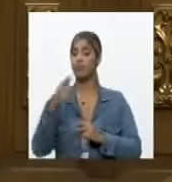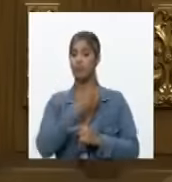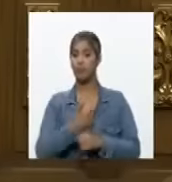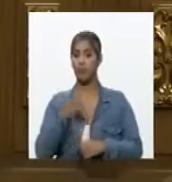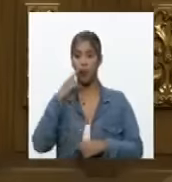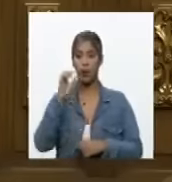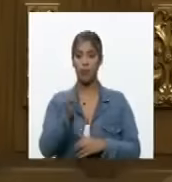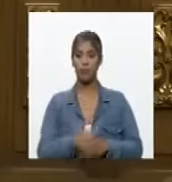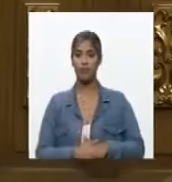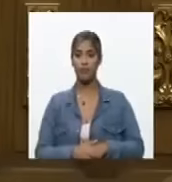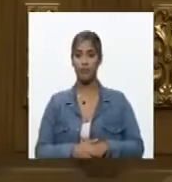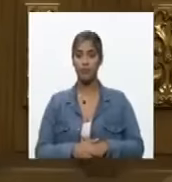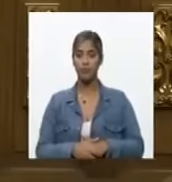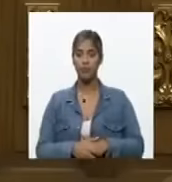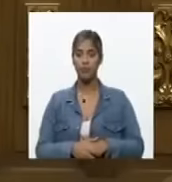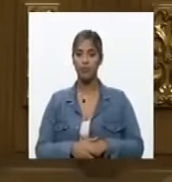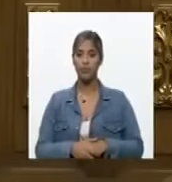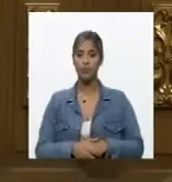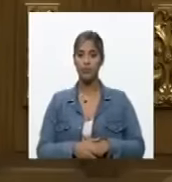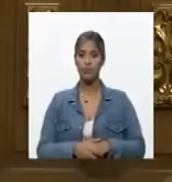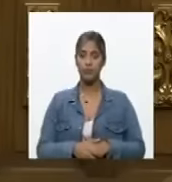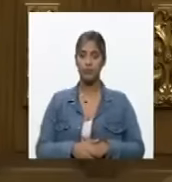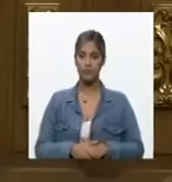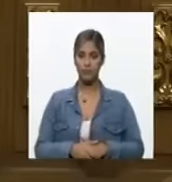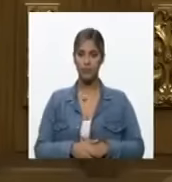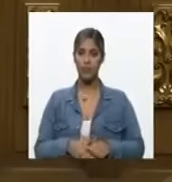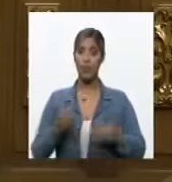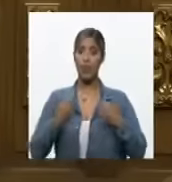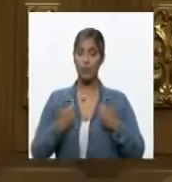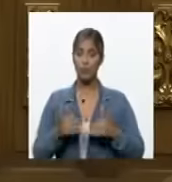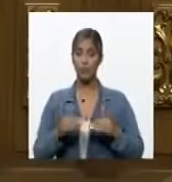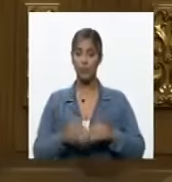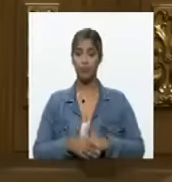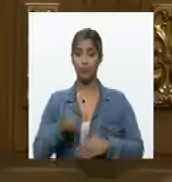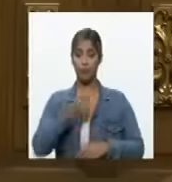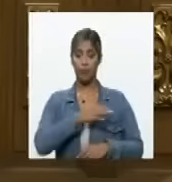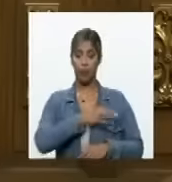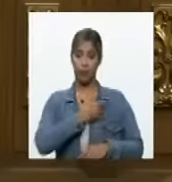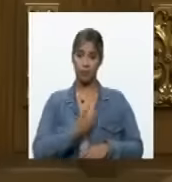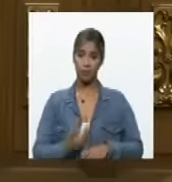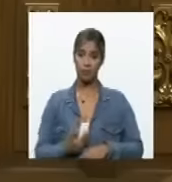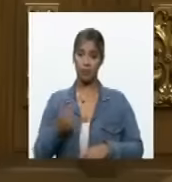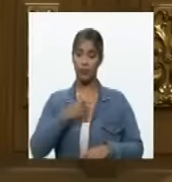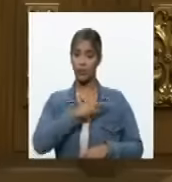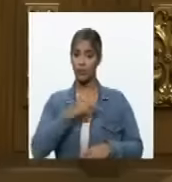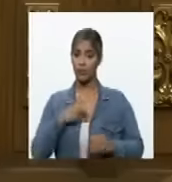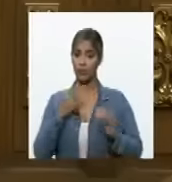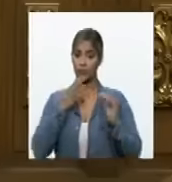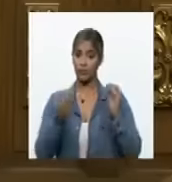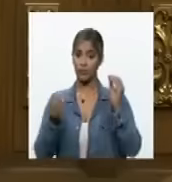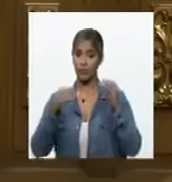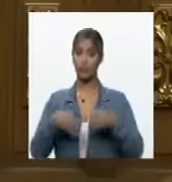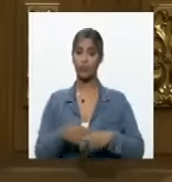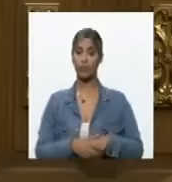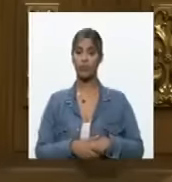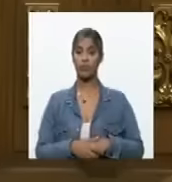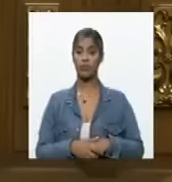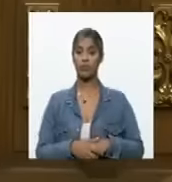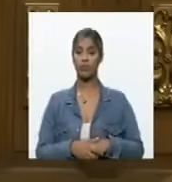Nicolás Maduro Moros. Por eso, señor presidente, hemos traído este acuerdo